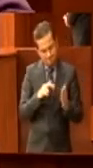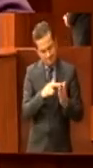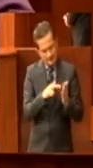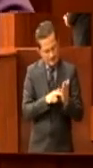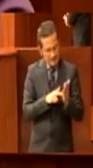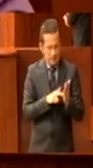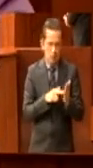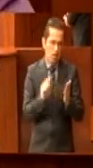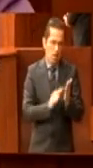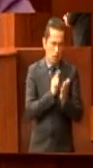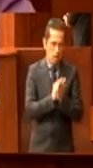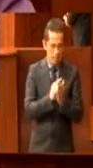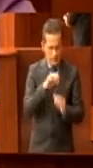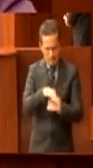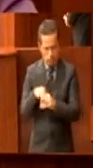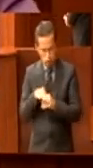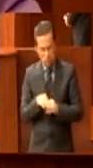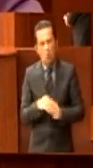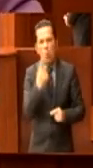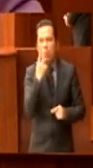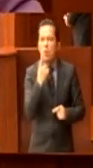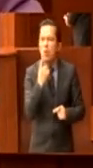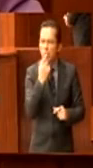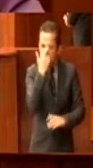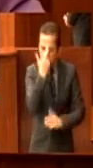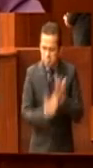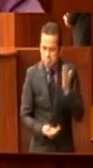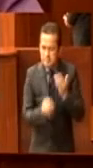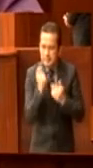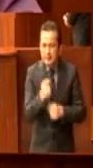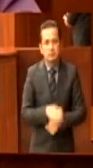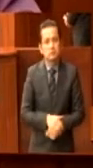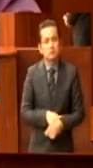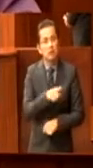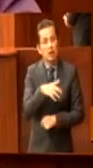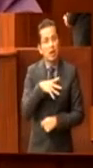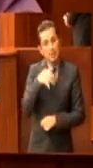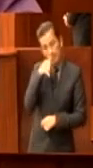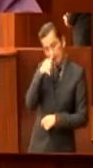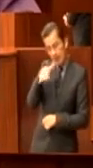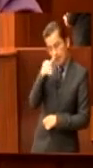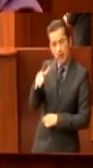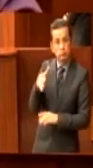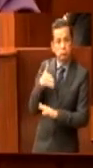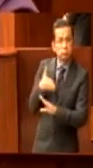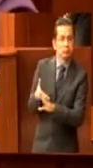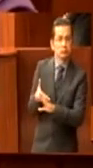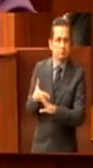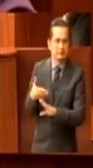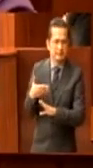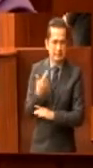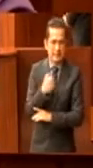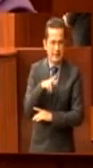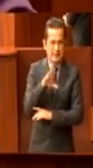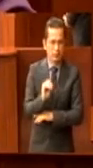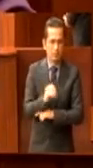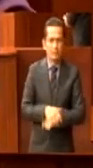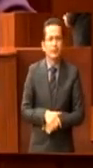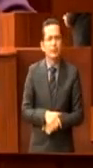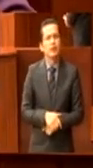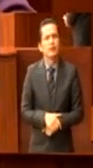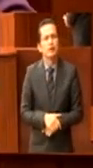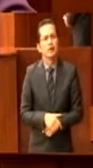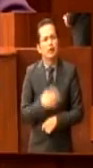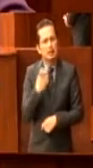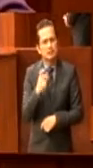electoral fue el de violencia política de género este es el asunto que